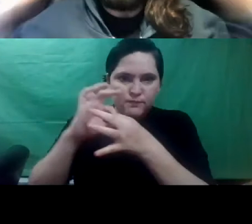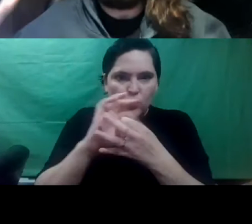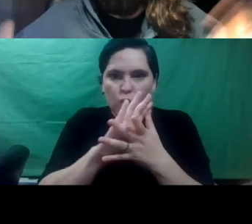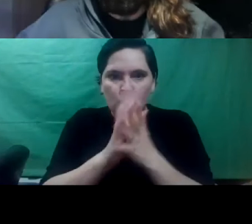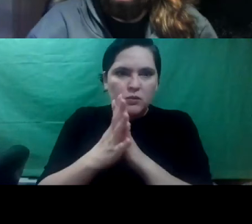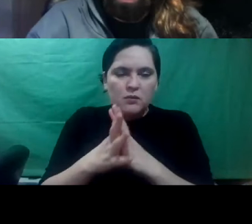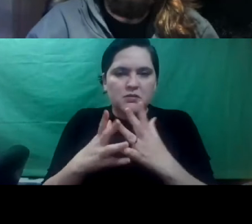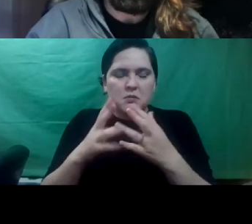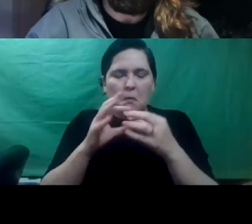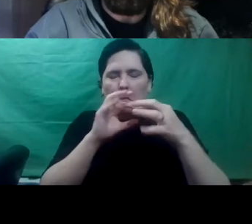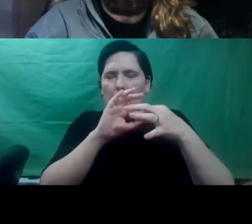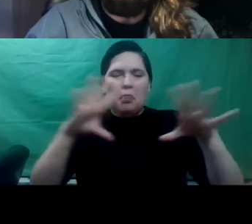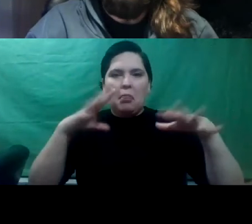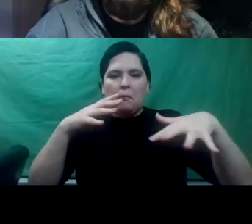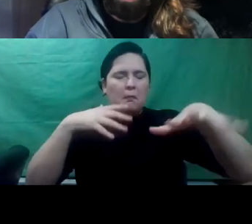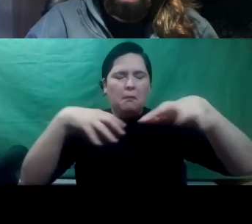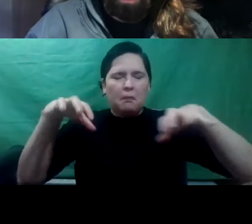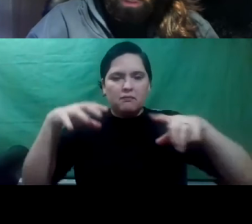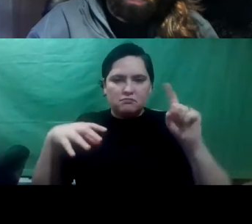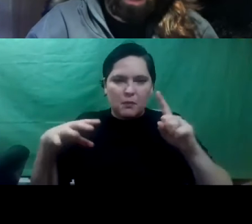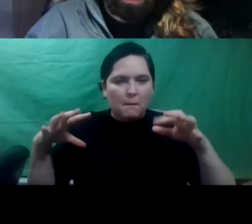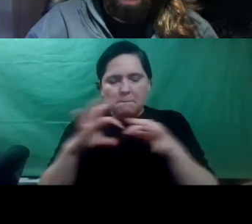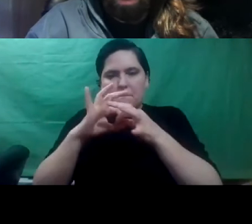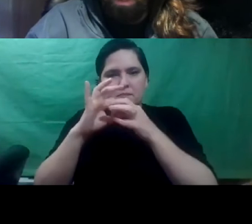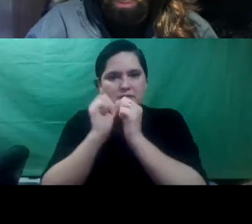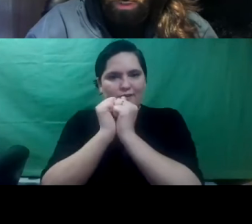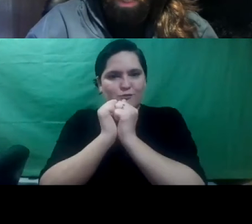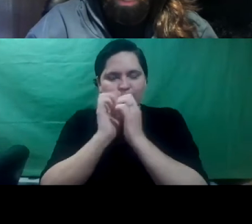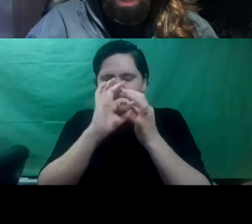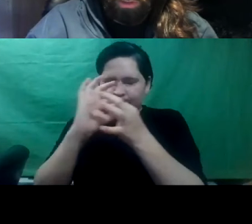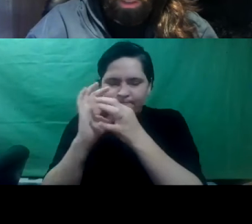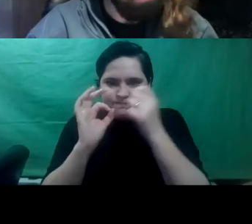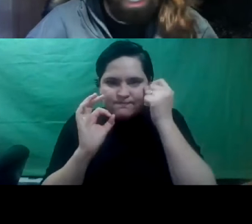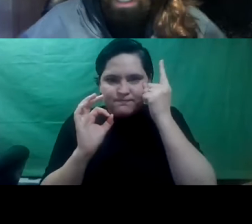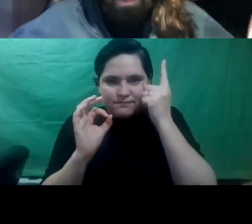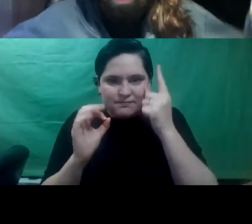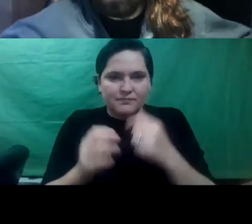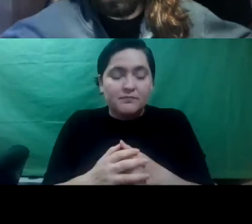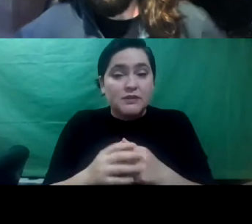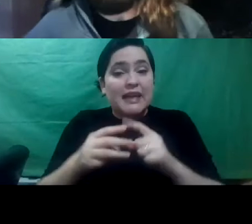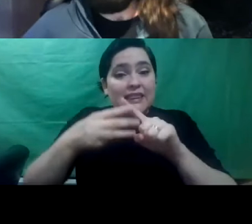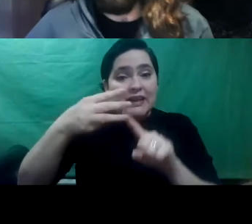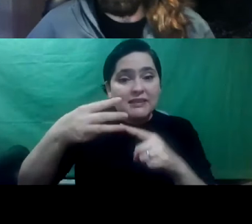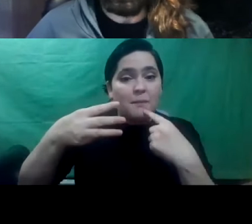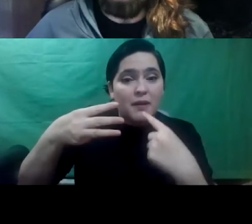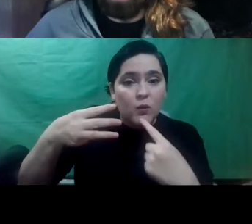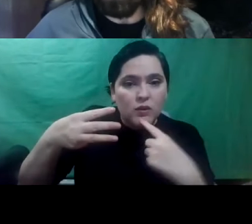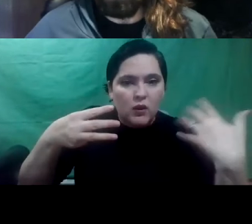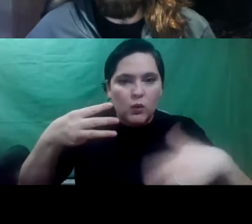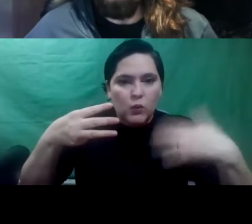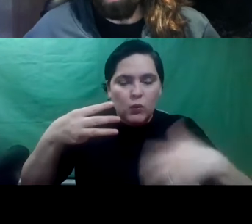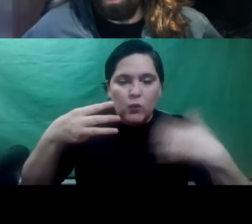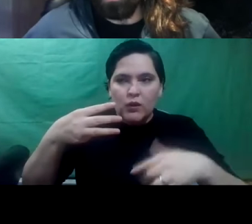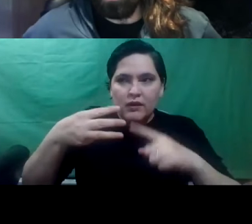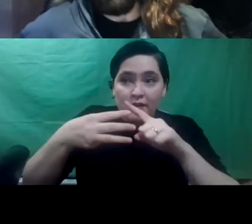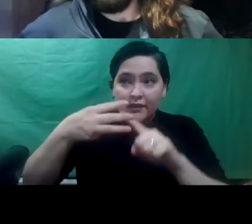no fragmentada en muchos elementos. Entonces, esta motivación la podemos asociar a tres preguntas muy grandes,